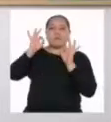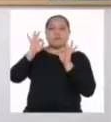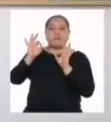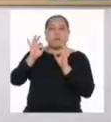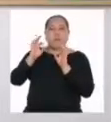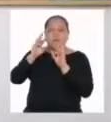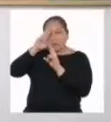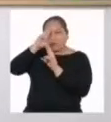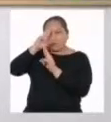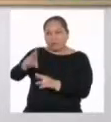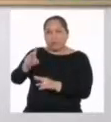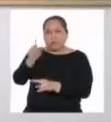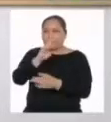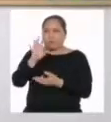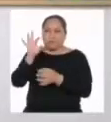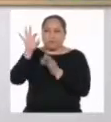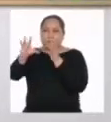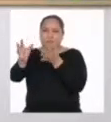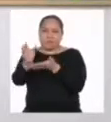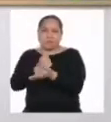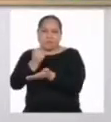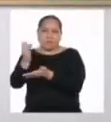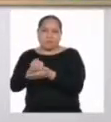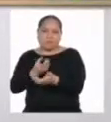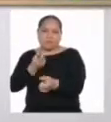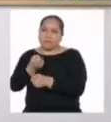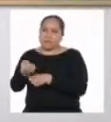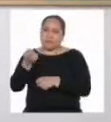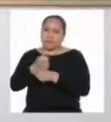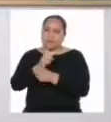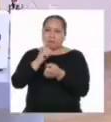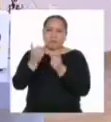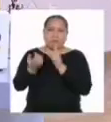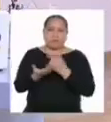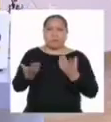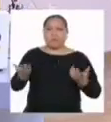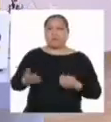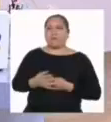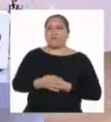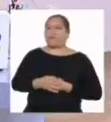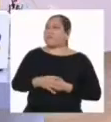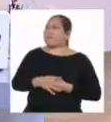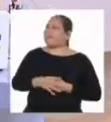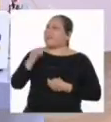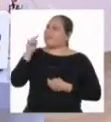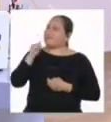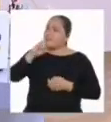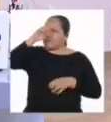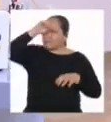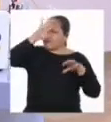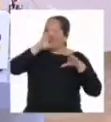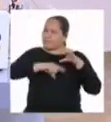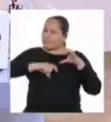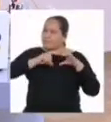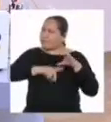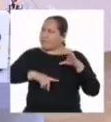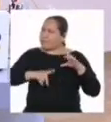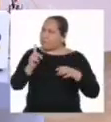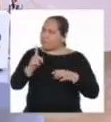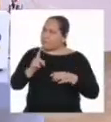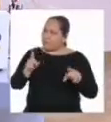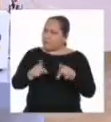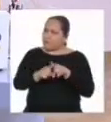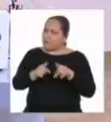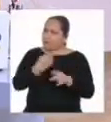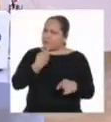extraordinario respeto y no pueden ni deben ser dañados ni alterados. Entonces, ¿la minería ilegal también afecta a